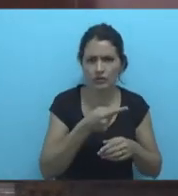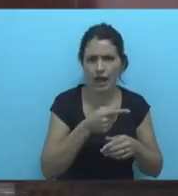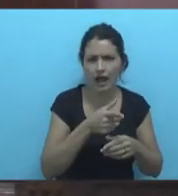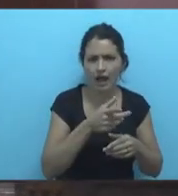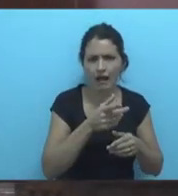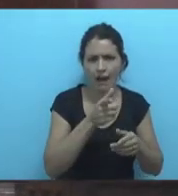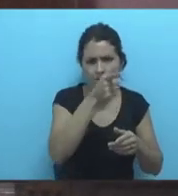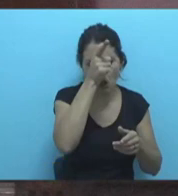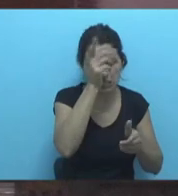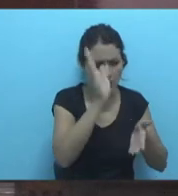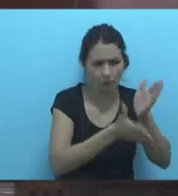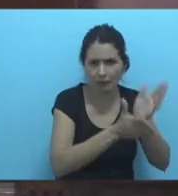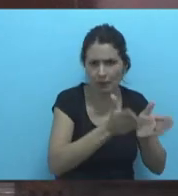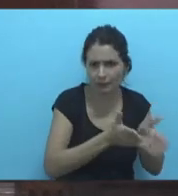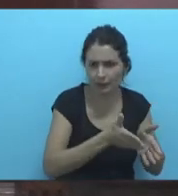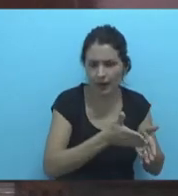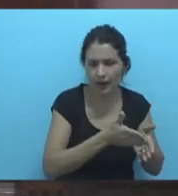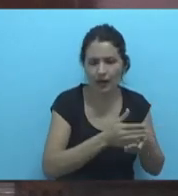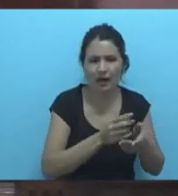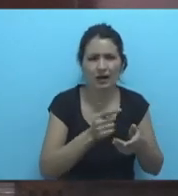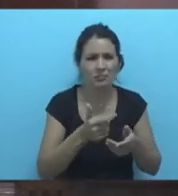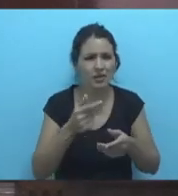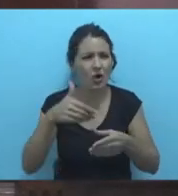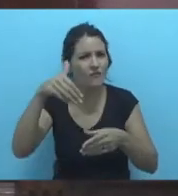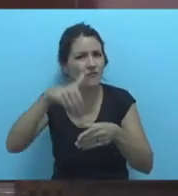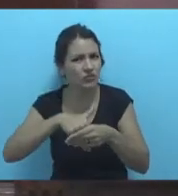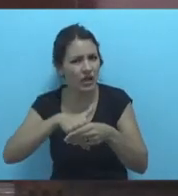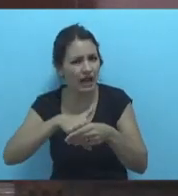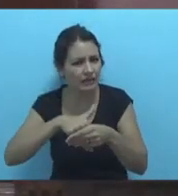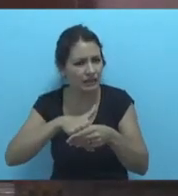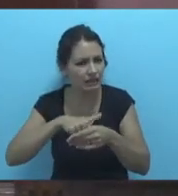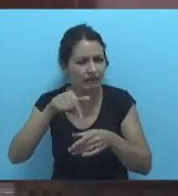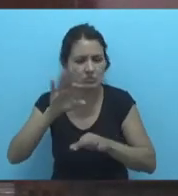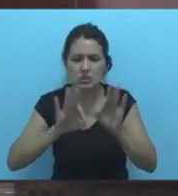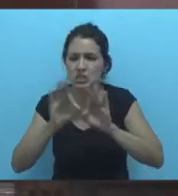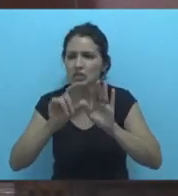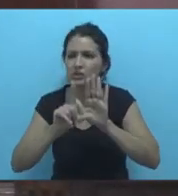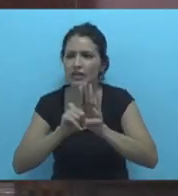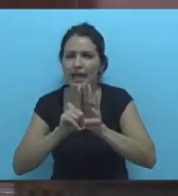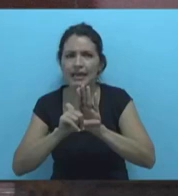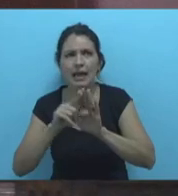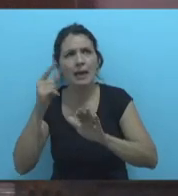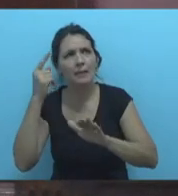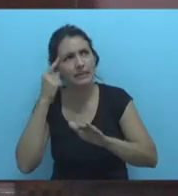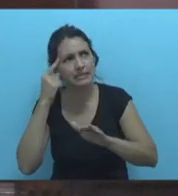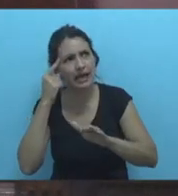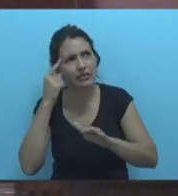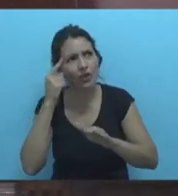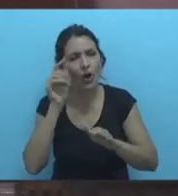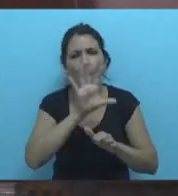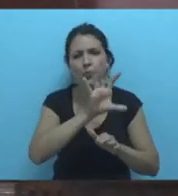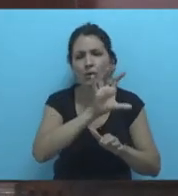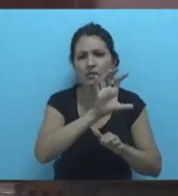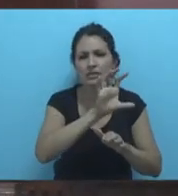que no vamos a acompañar en este proyecto de ley es la creencia que que en Formosa hay una violación sistemática a los derechos